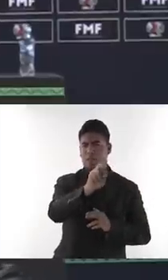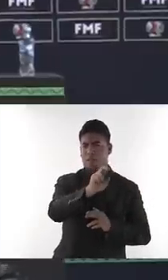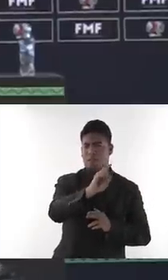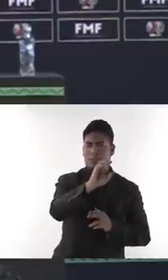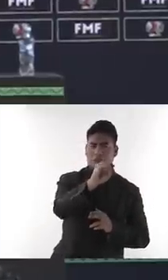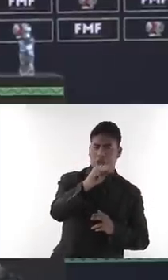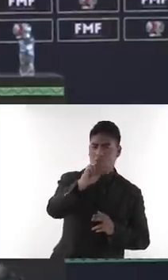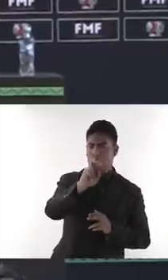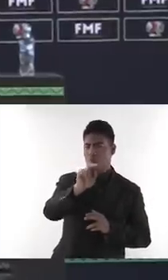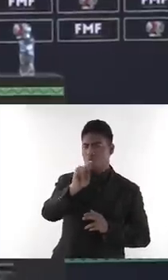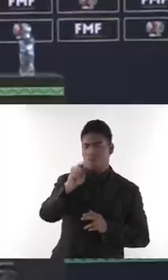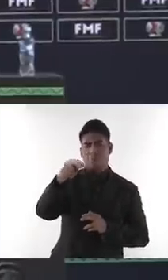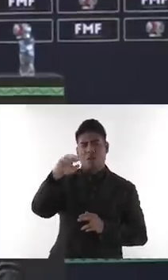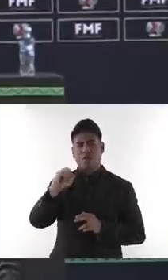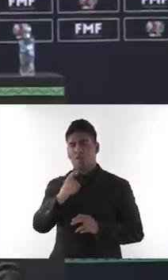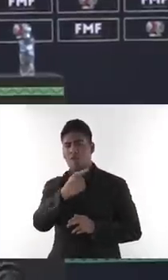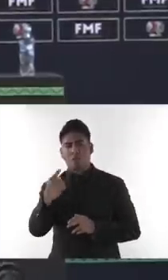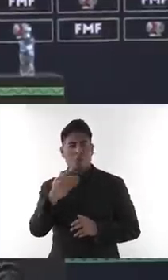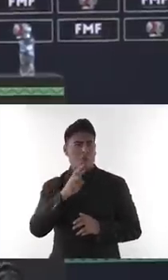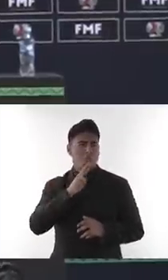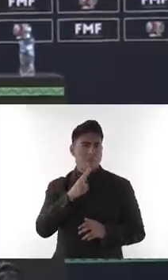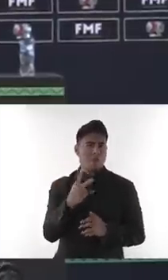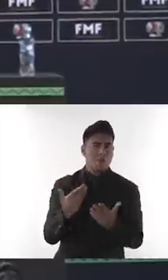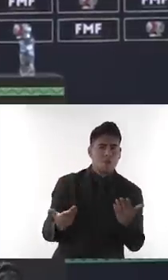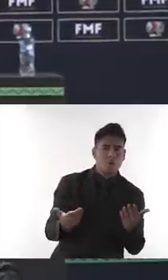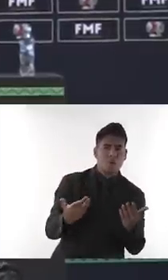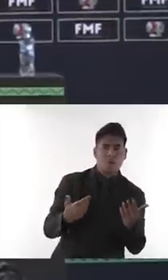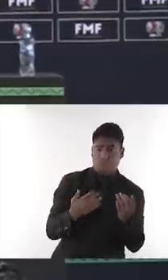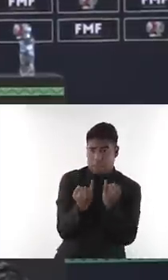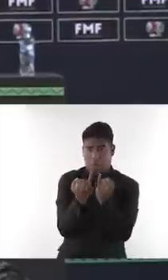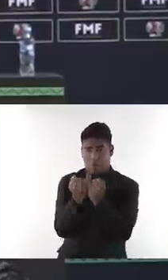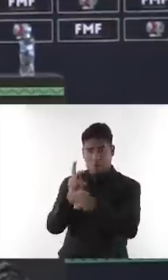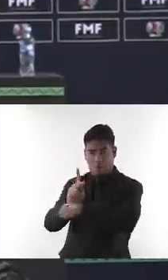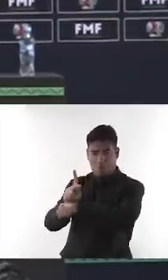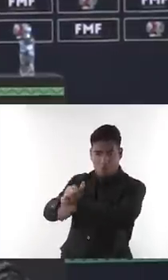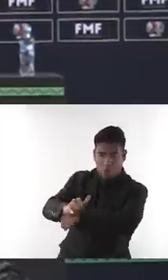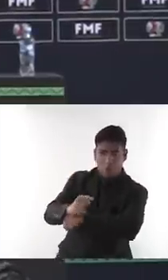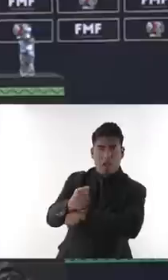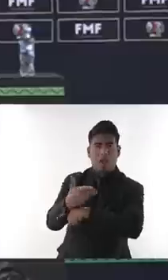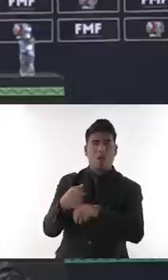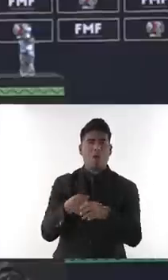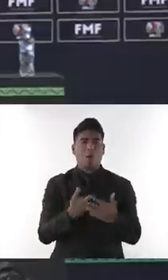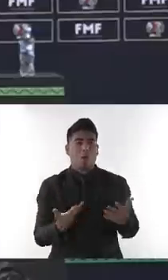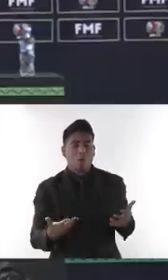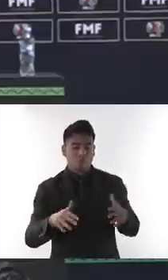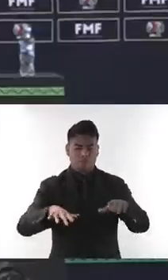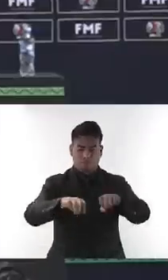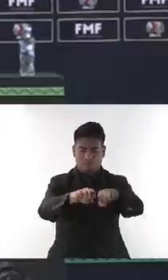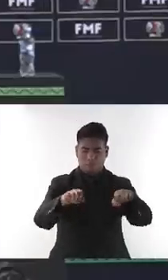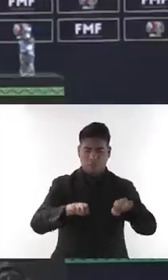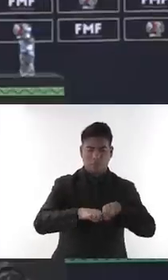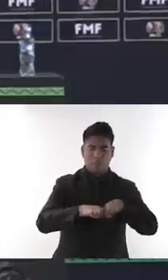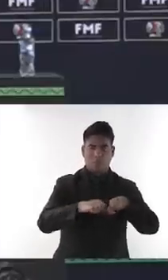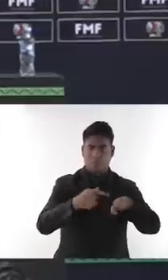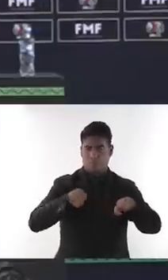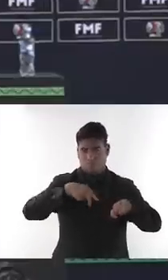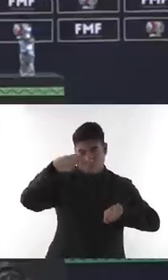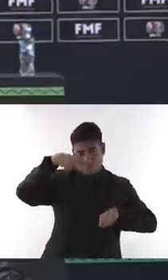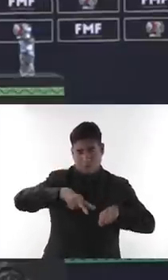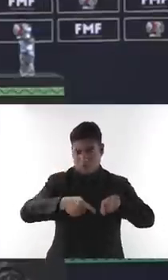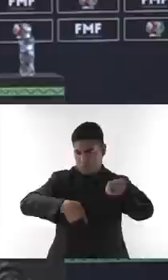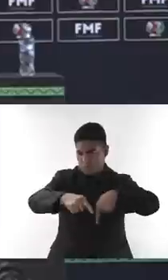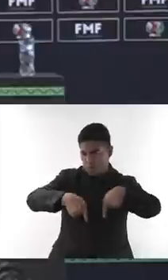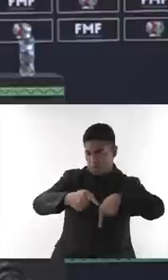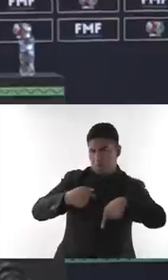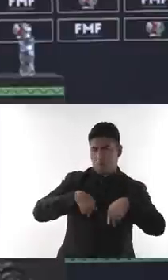fue similar a lo que declaró en Paraguay? ¿Cuál es la postura de la Liga, de la Federación Mexicana de Fútbol respecto a lo que opina el ex